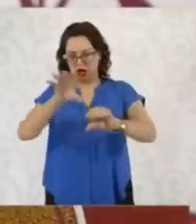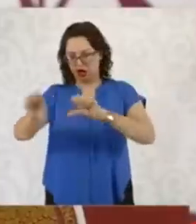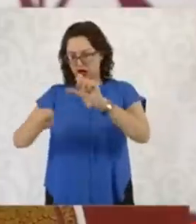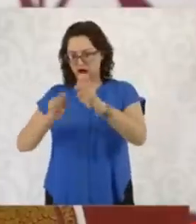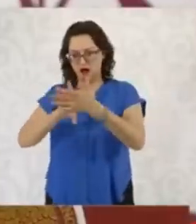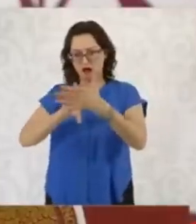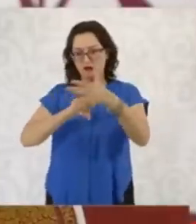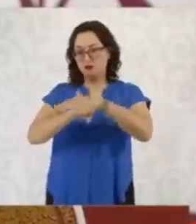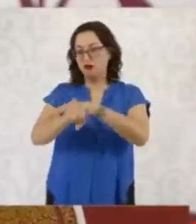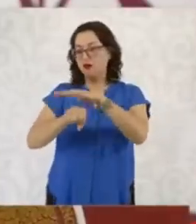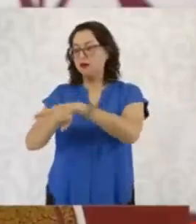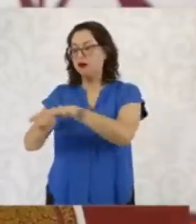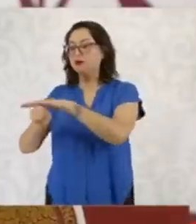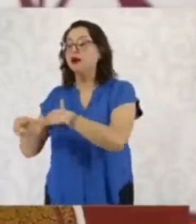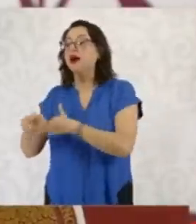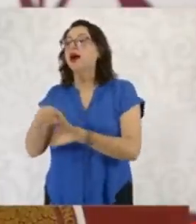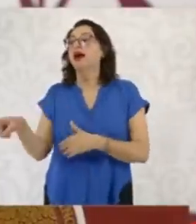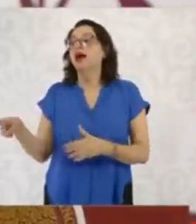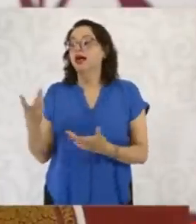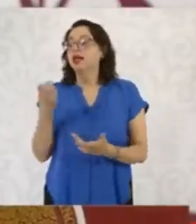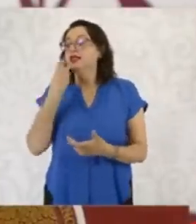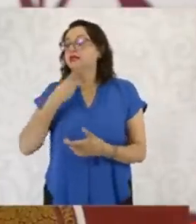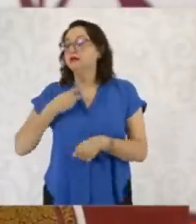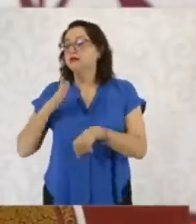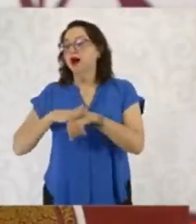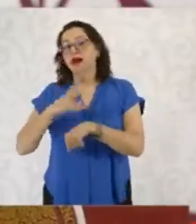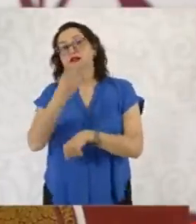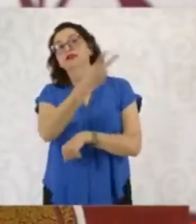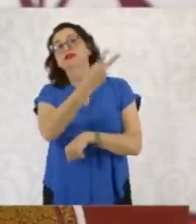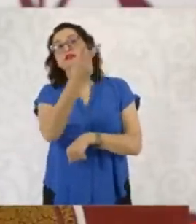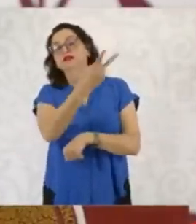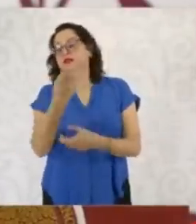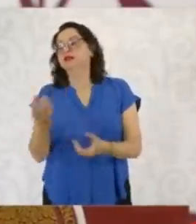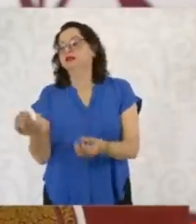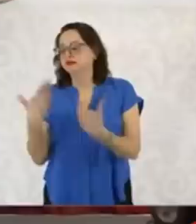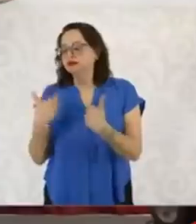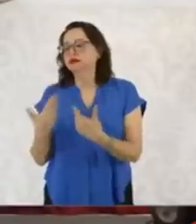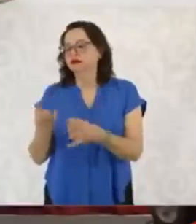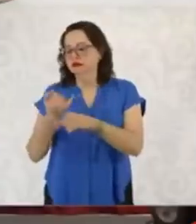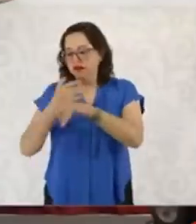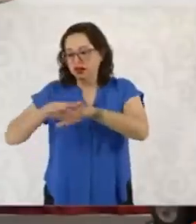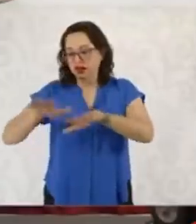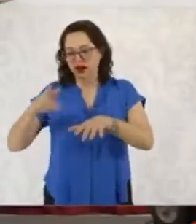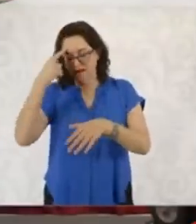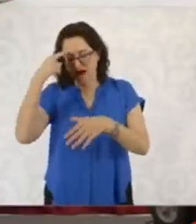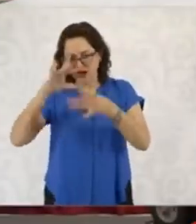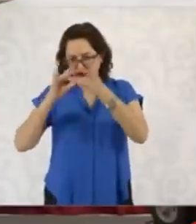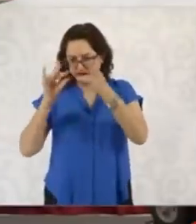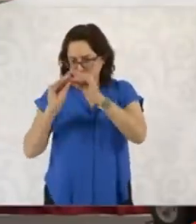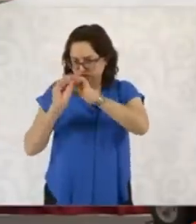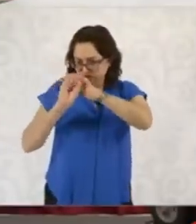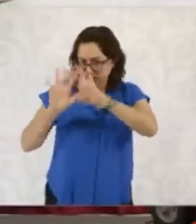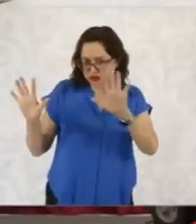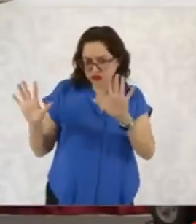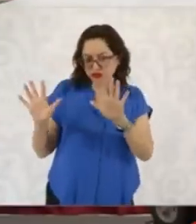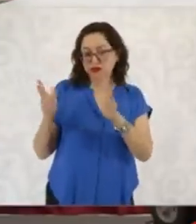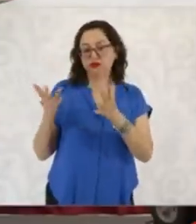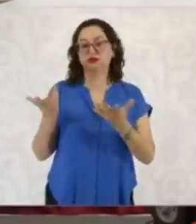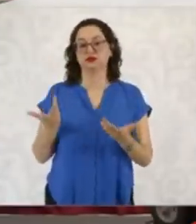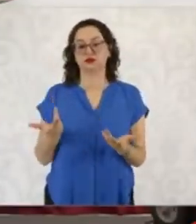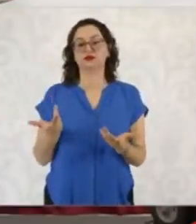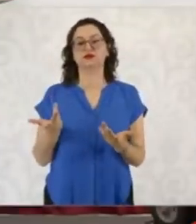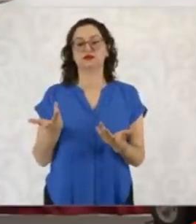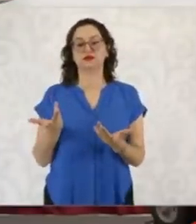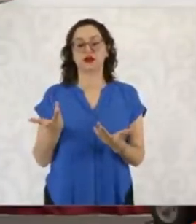colaboren a efecto de que se esclarezcan todos los puntos. ¿Qué es lo que se busca en los dos procesos? En el